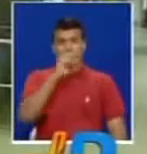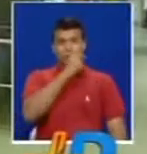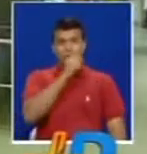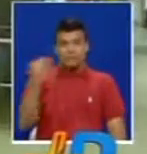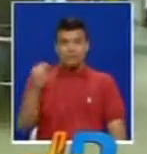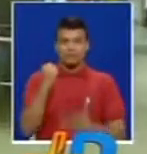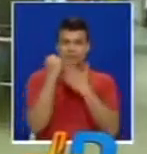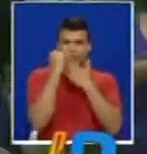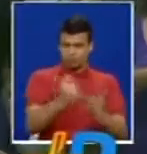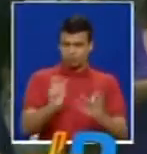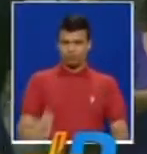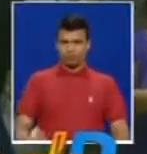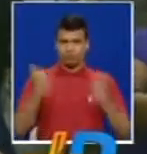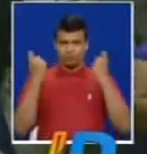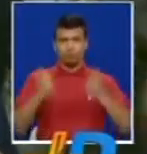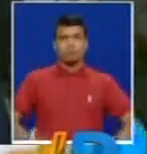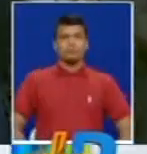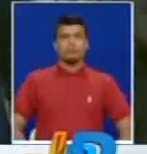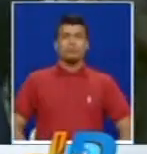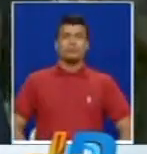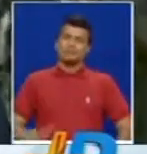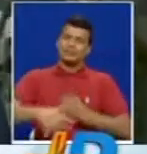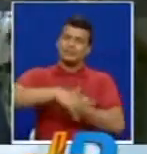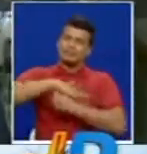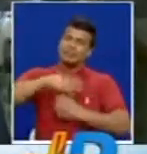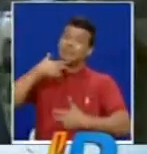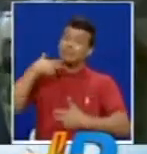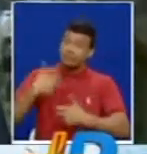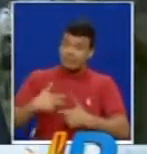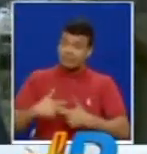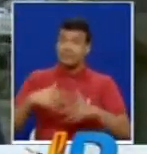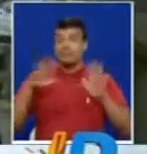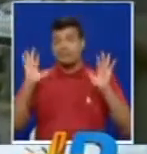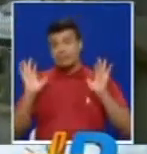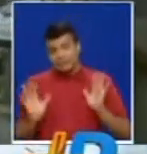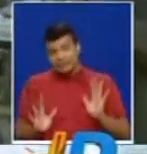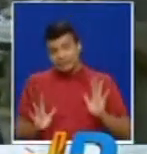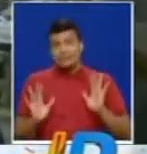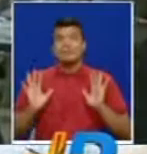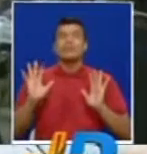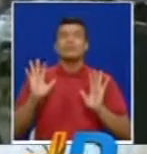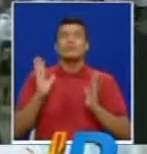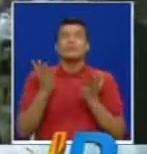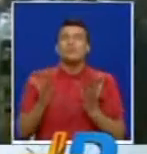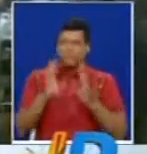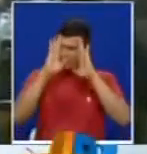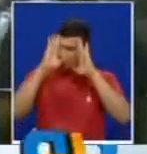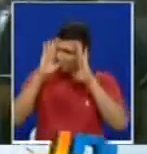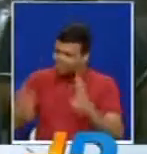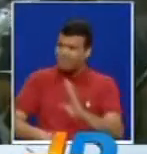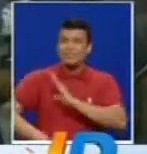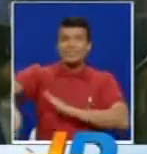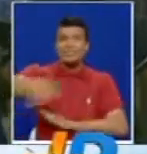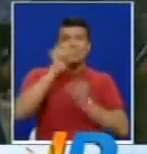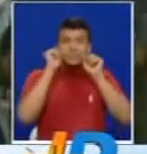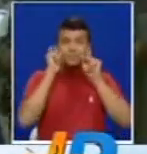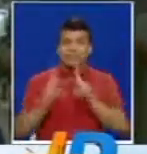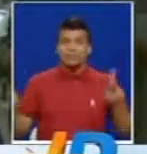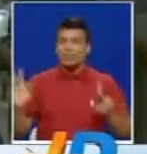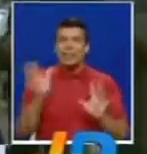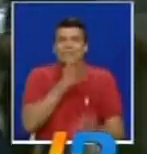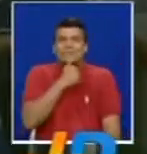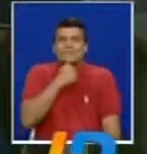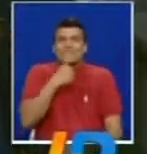negativo para salvar su vida. Es una situación muy crítica porque definitivamente no hay cómo atender los pacientes, ¿sí? Y